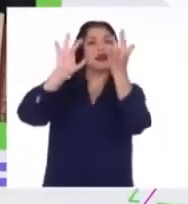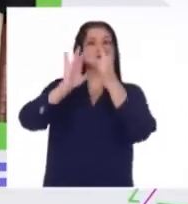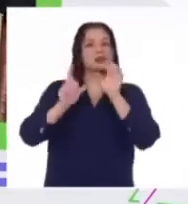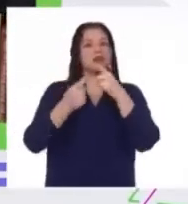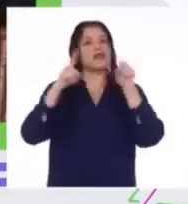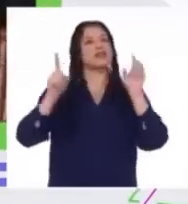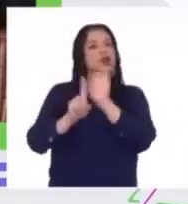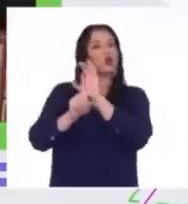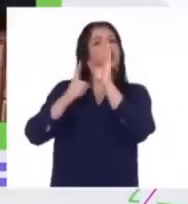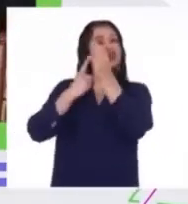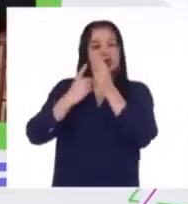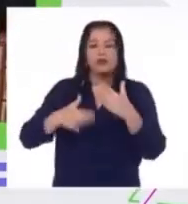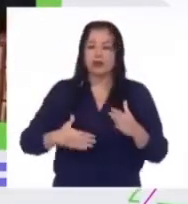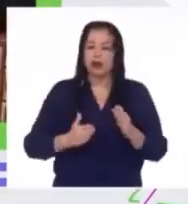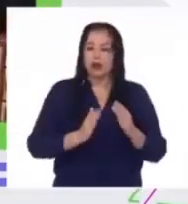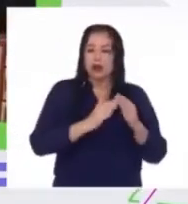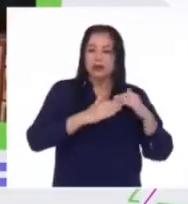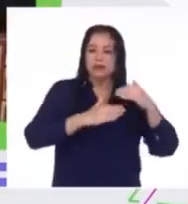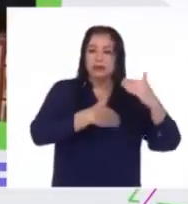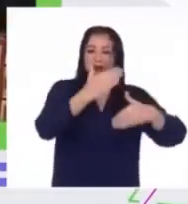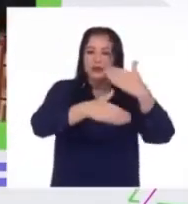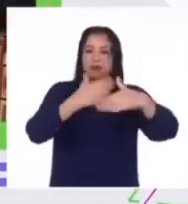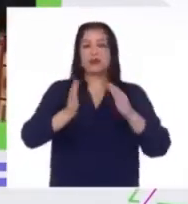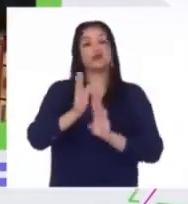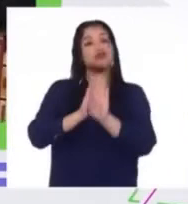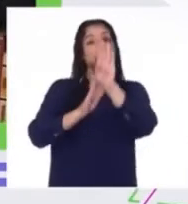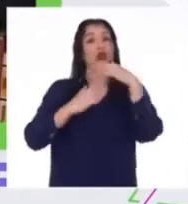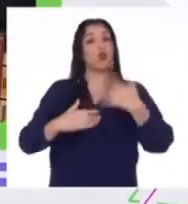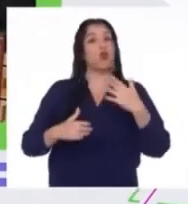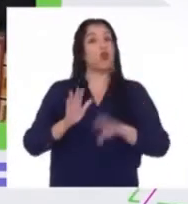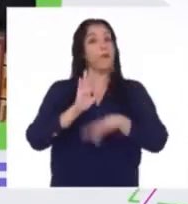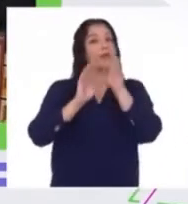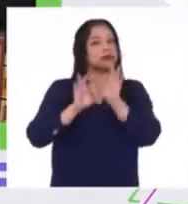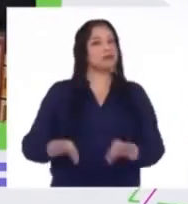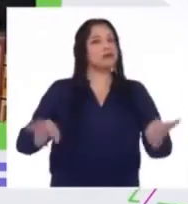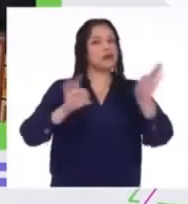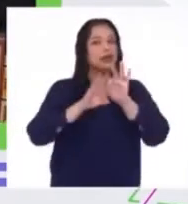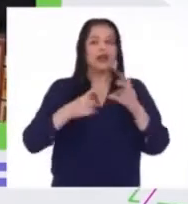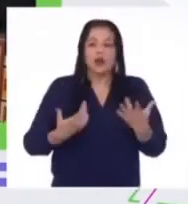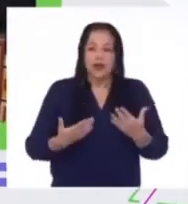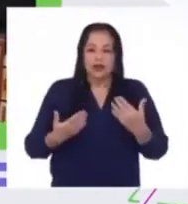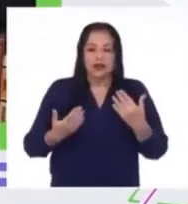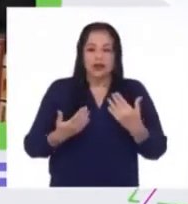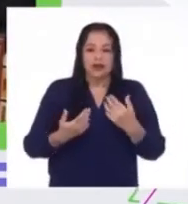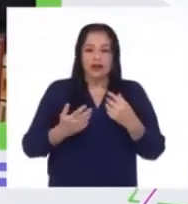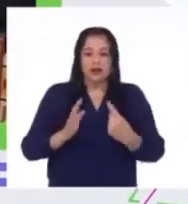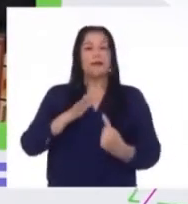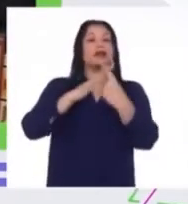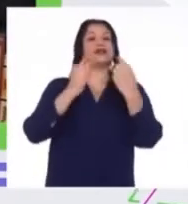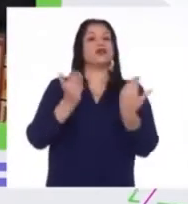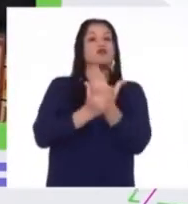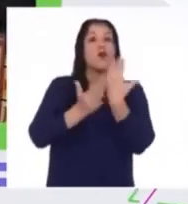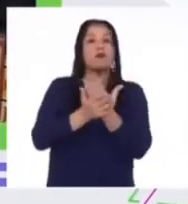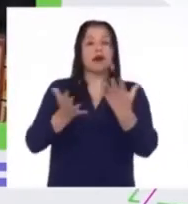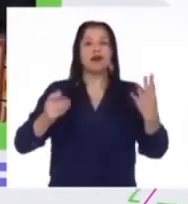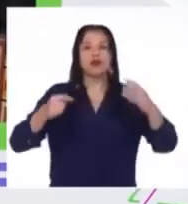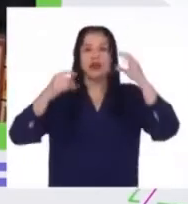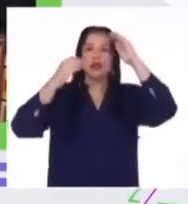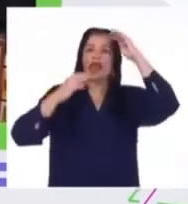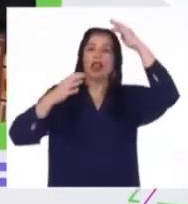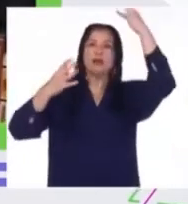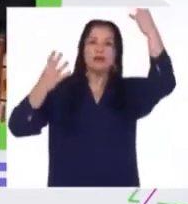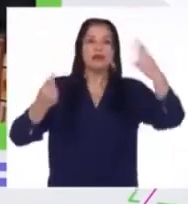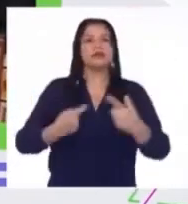se han dado los procesos de desarrollo más importantes, donde se ha innovado, donde se ha creado, donde se